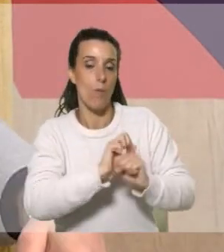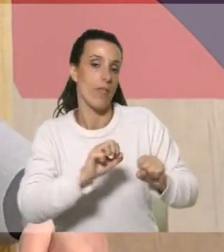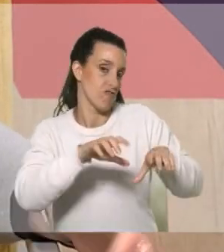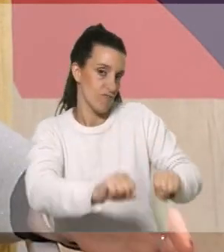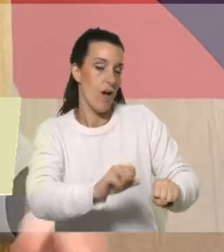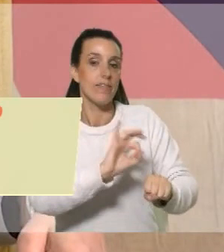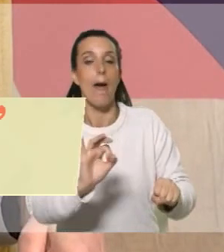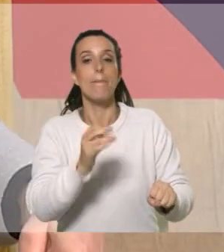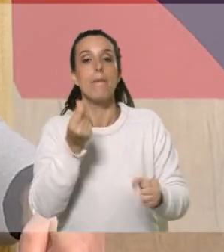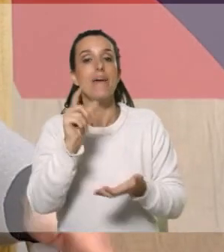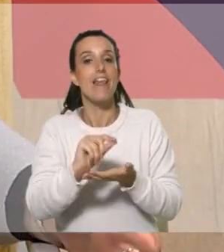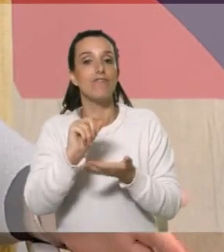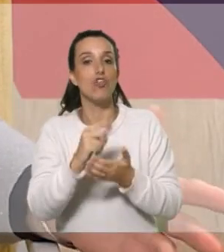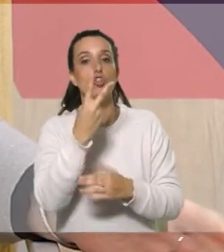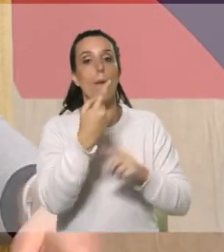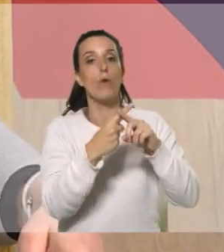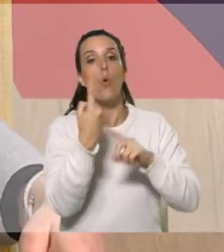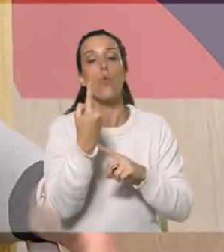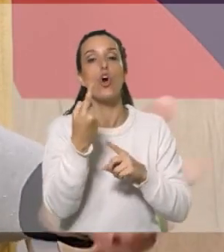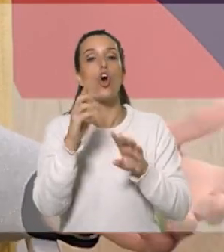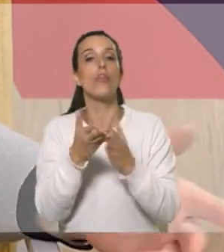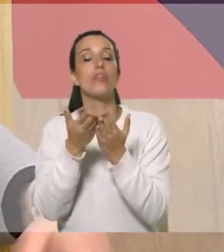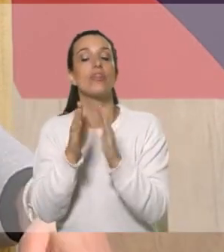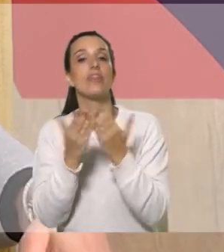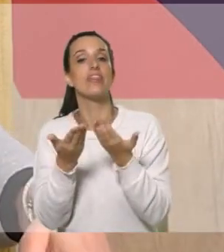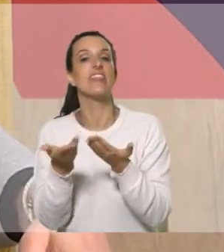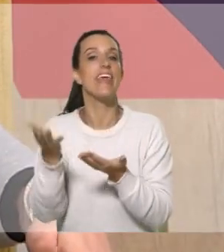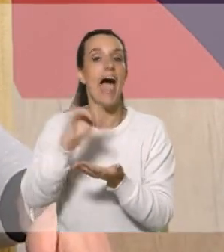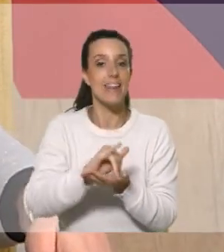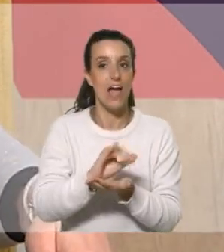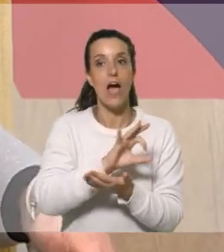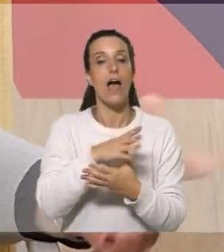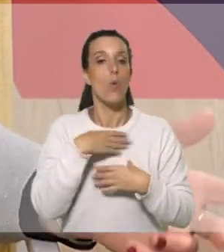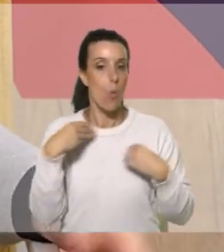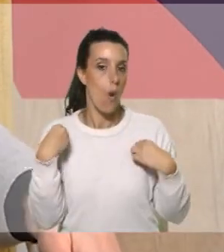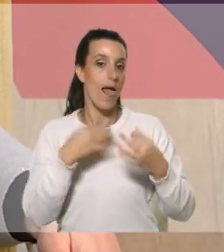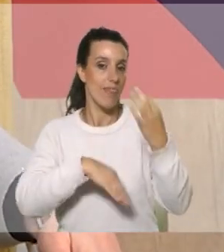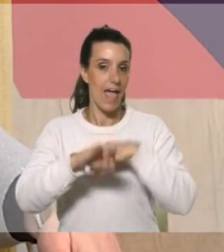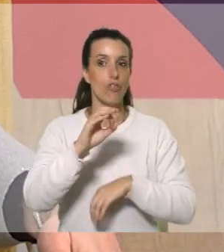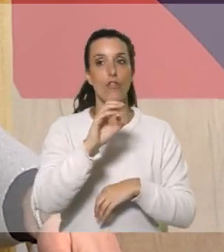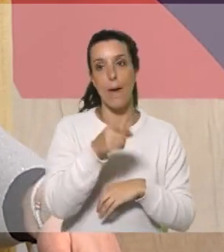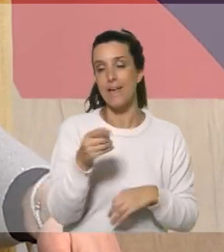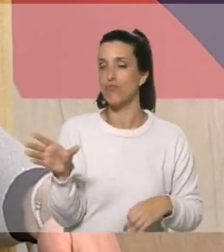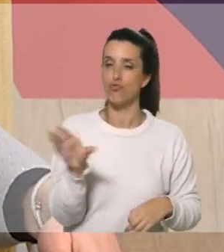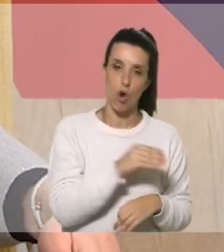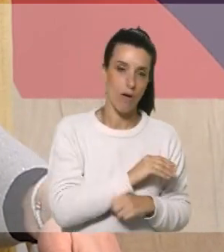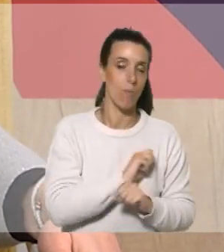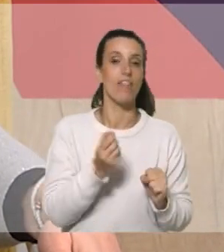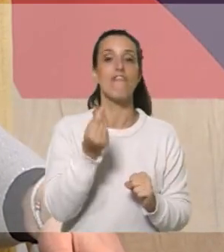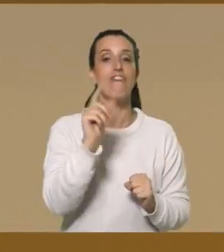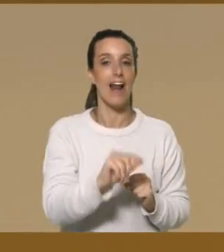beneficios dos por uno con la diaria con socio espectacular las escuelas de teatro también todo lo que es la cámara de escuelas de teatro